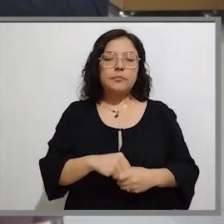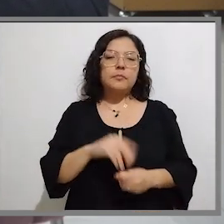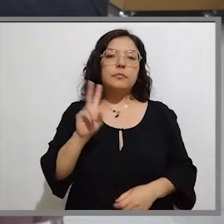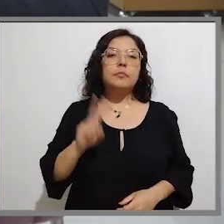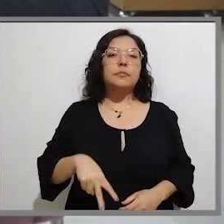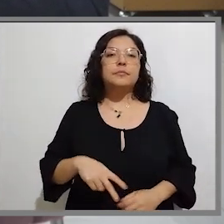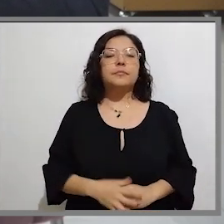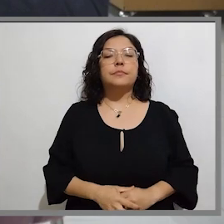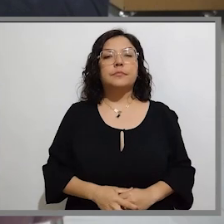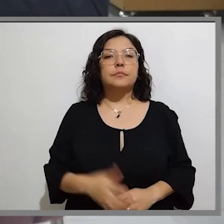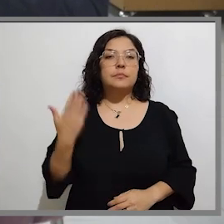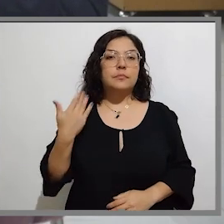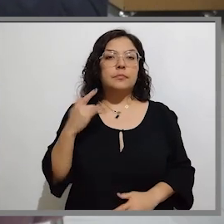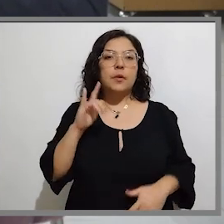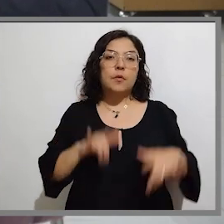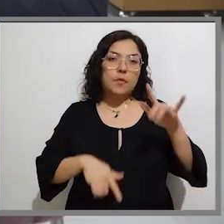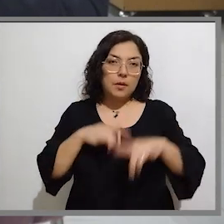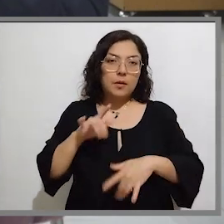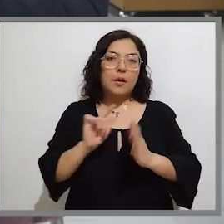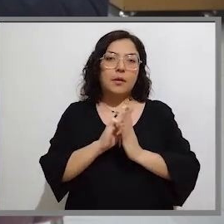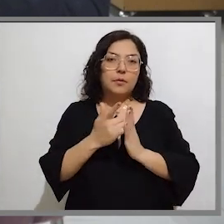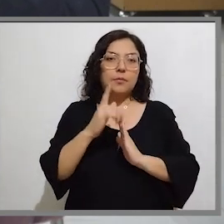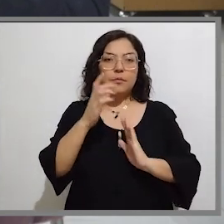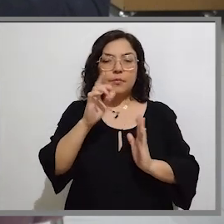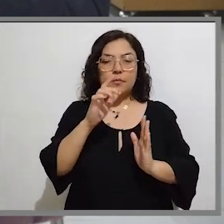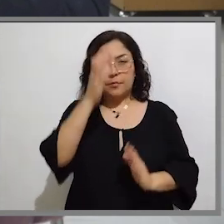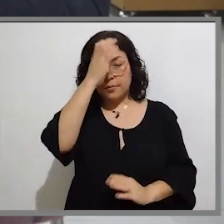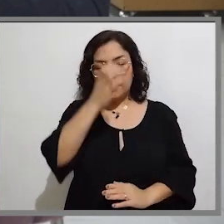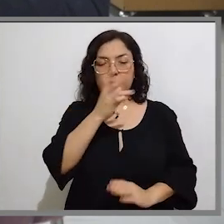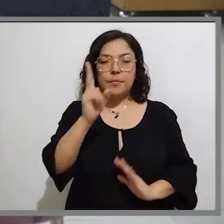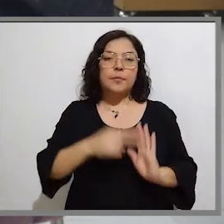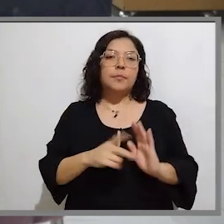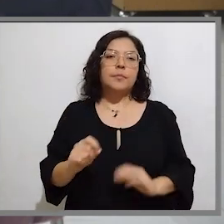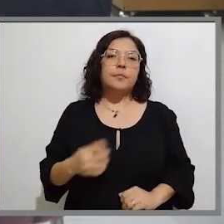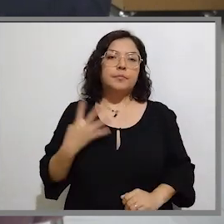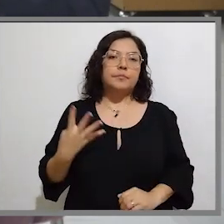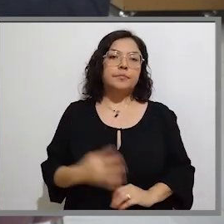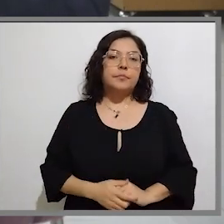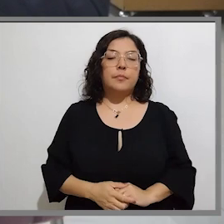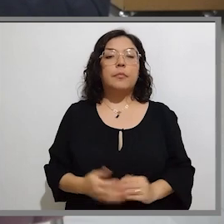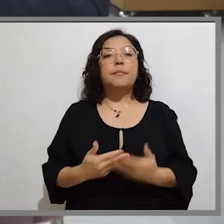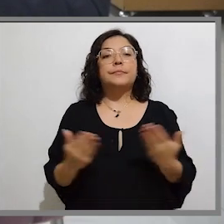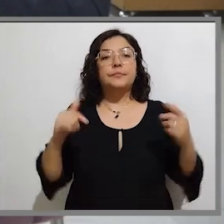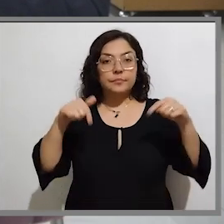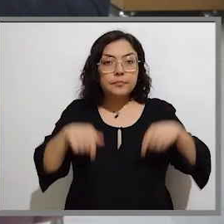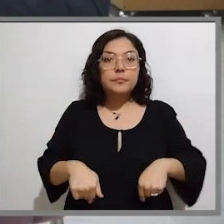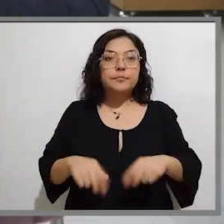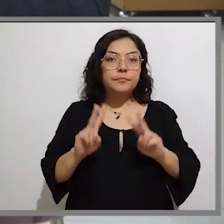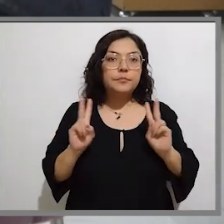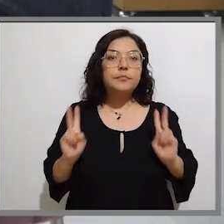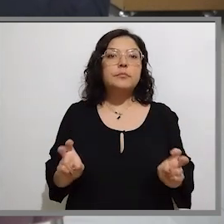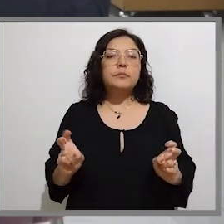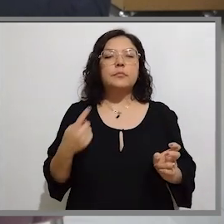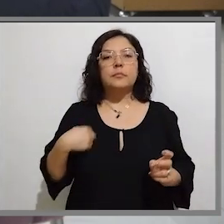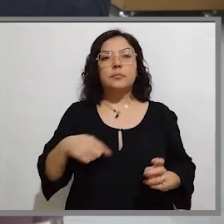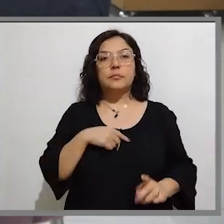Libro Coahuila 2024 a nuestro stand del Instituto Electoral de Coahuila. Y precisamente este programa del día de hoy